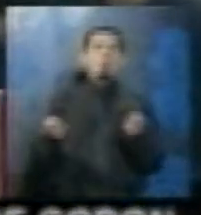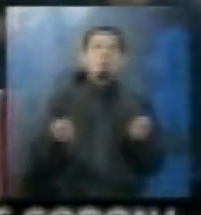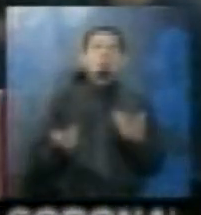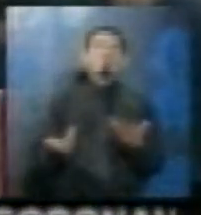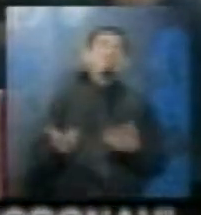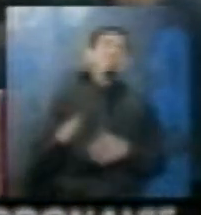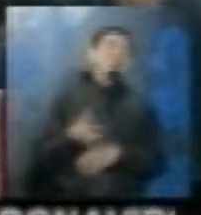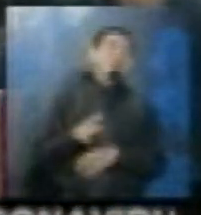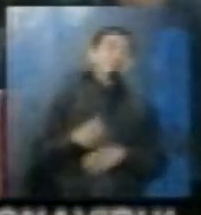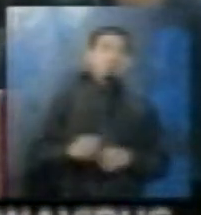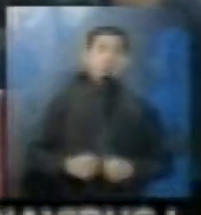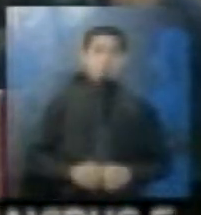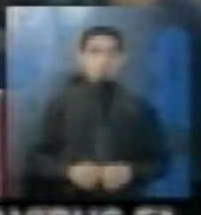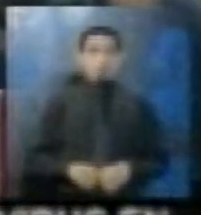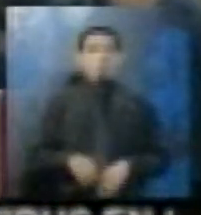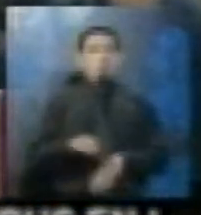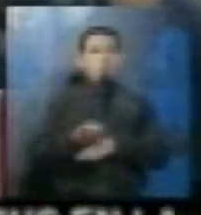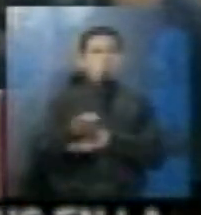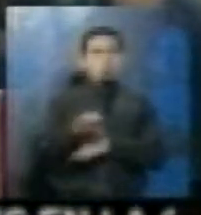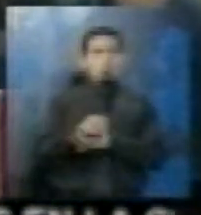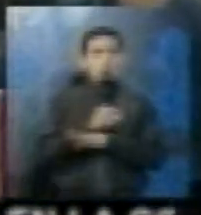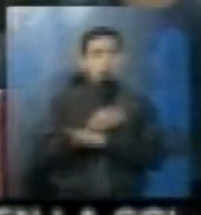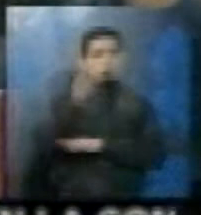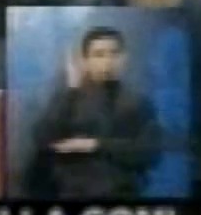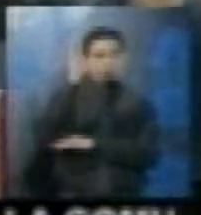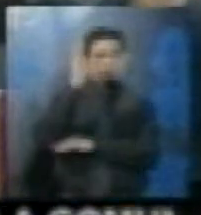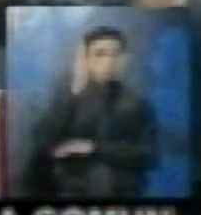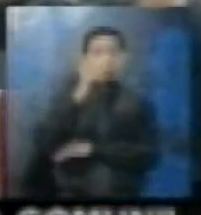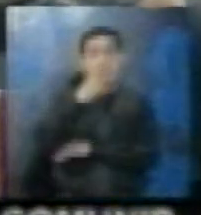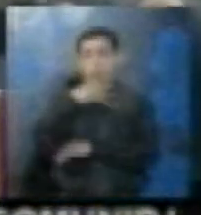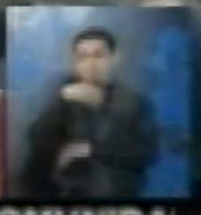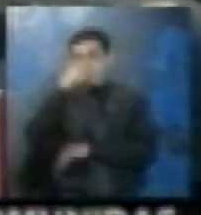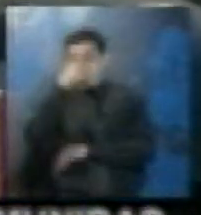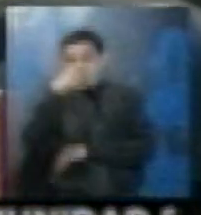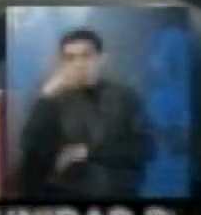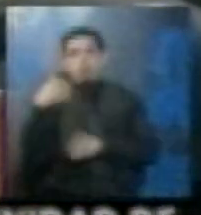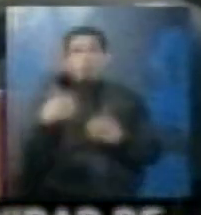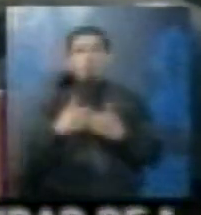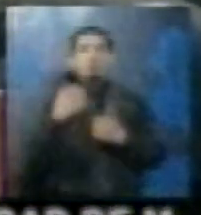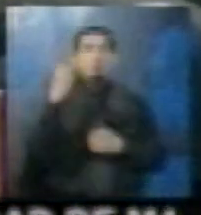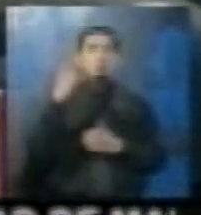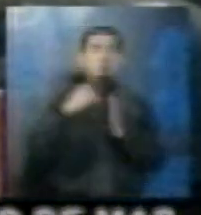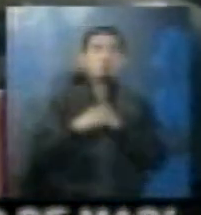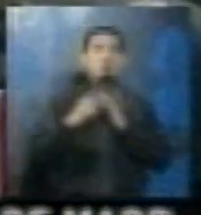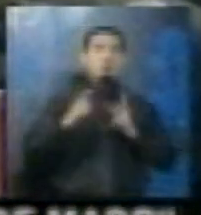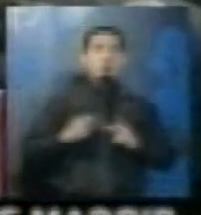Además, se dan charlas a quienes van a viajar. Esto lo hacen también equipos del Ministerio de Salud.